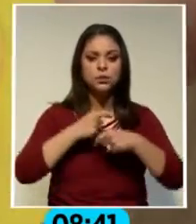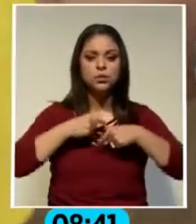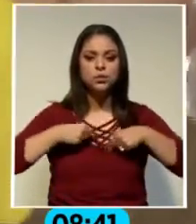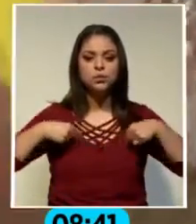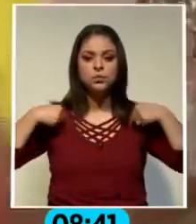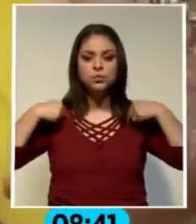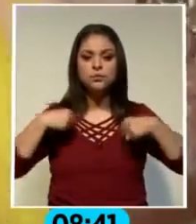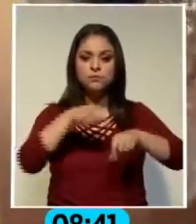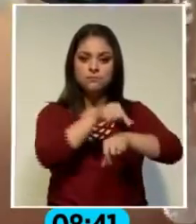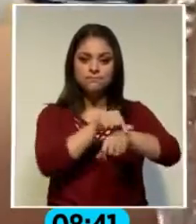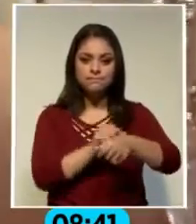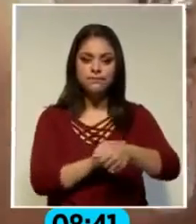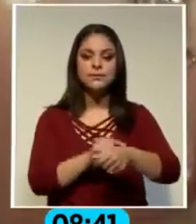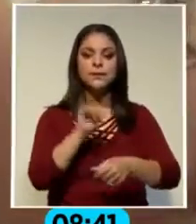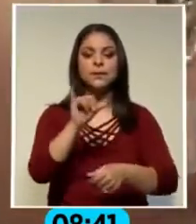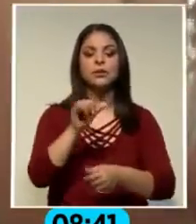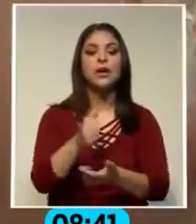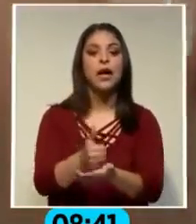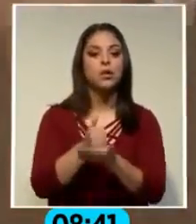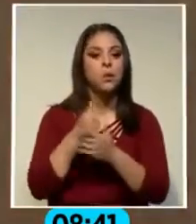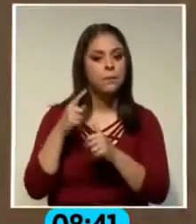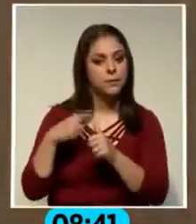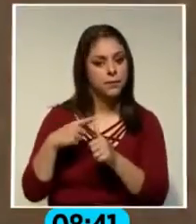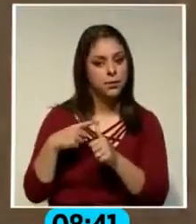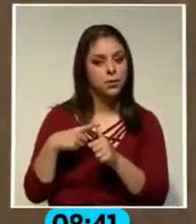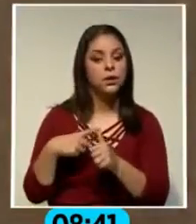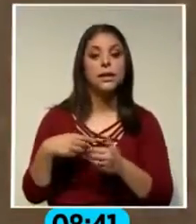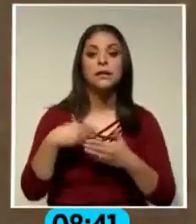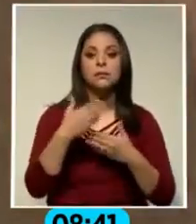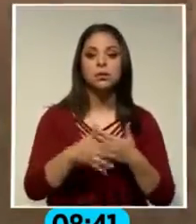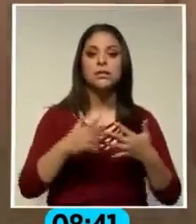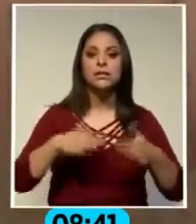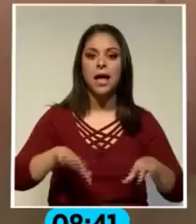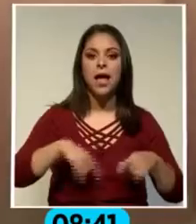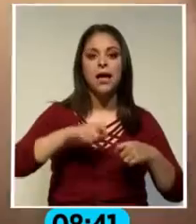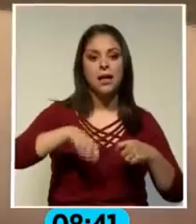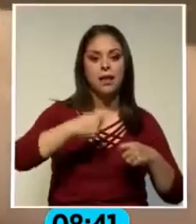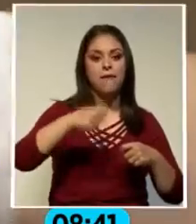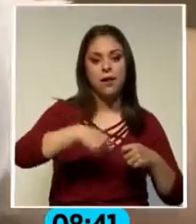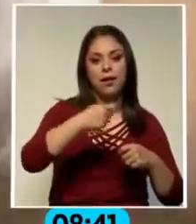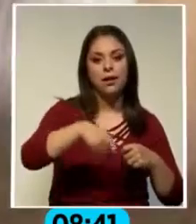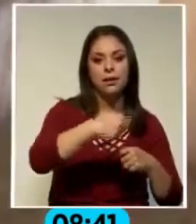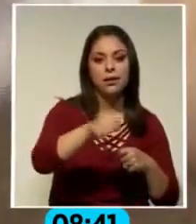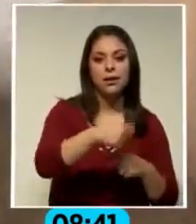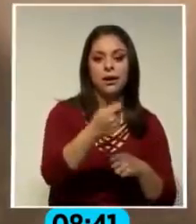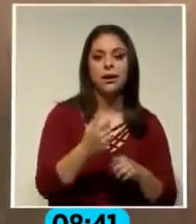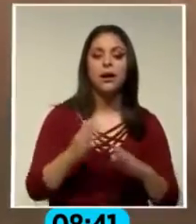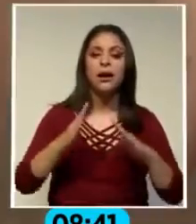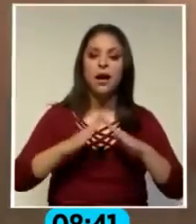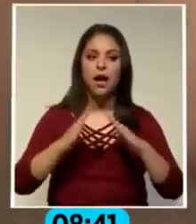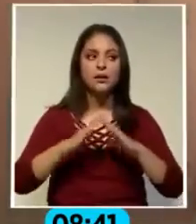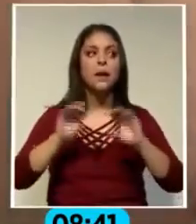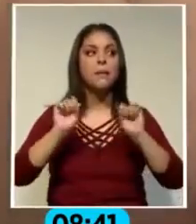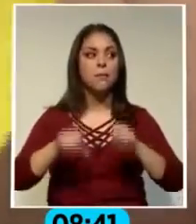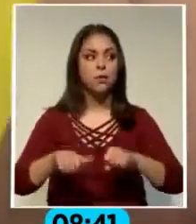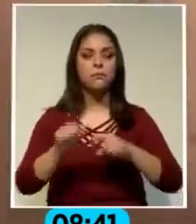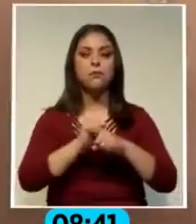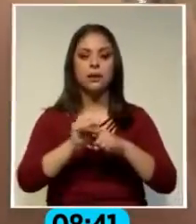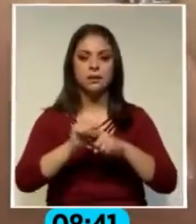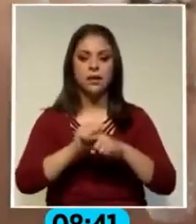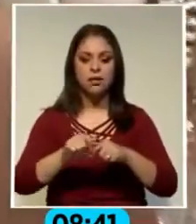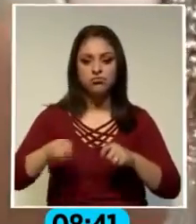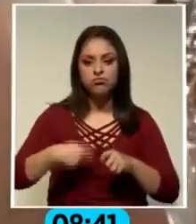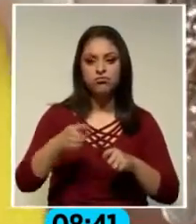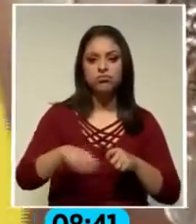ayuda, el de collares nos ayuda primero. Y ahora ya pasamos al de enhebrar. En casa podemos practicar enhebrando también con